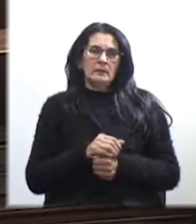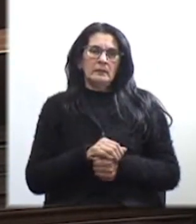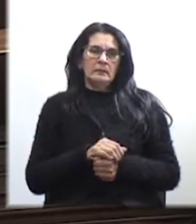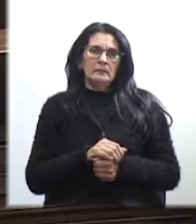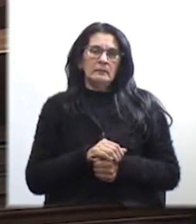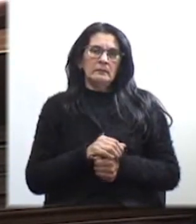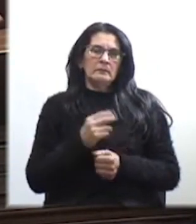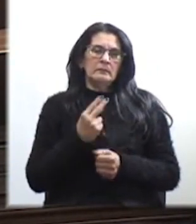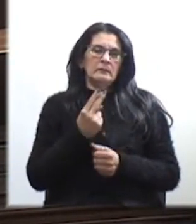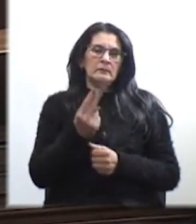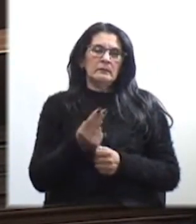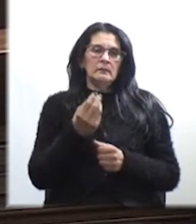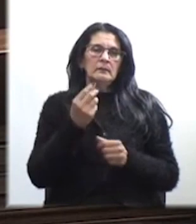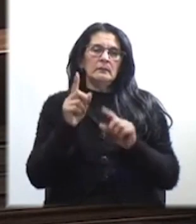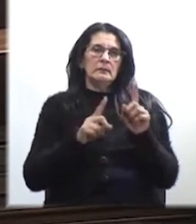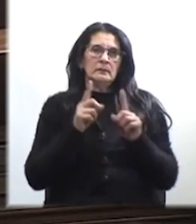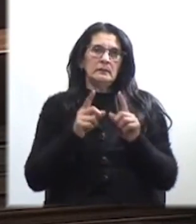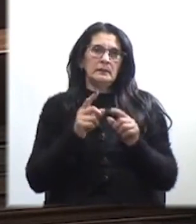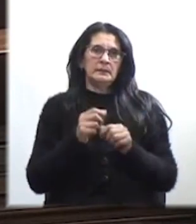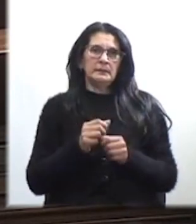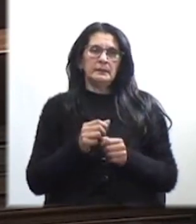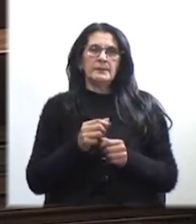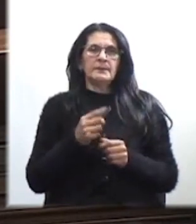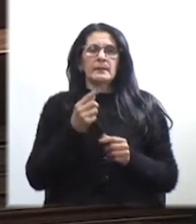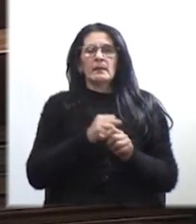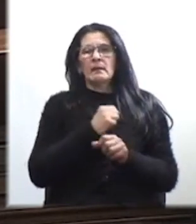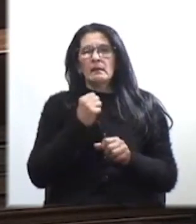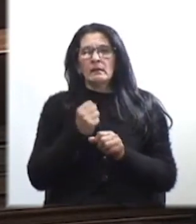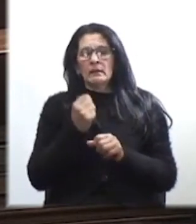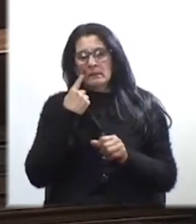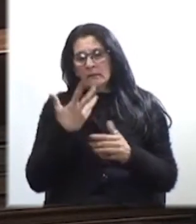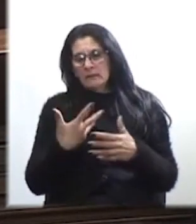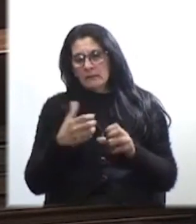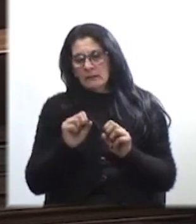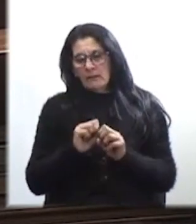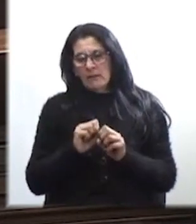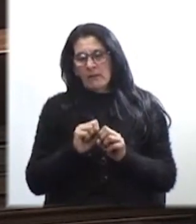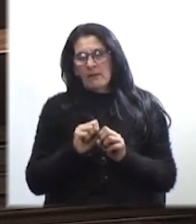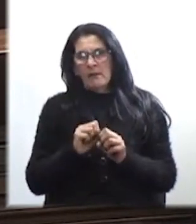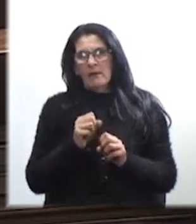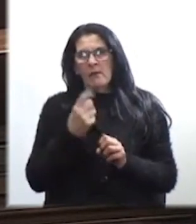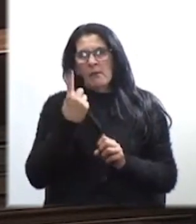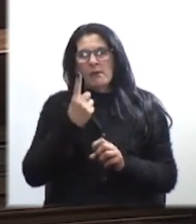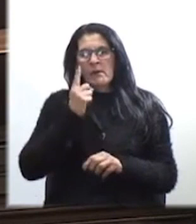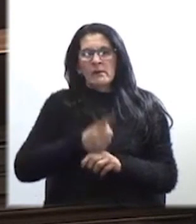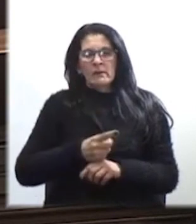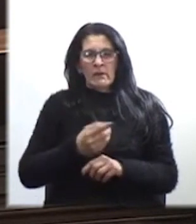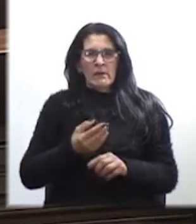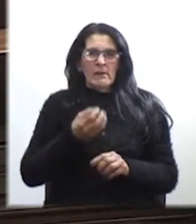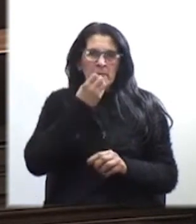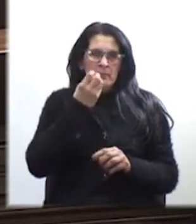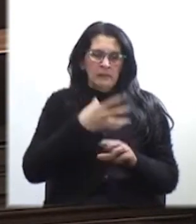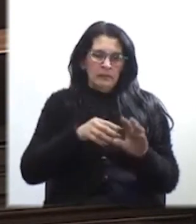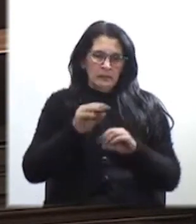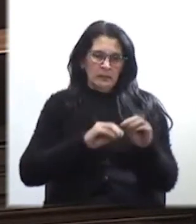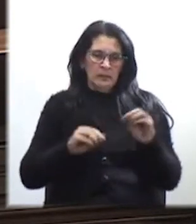permitir a la universidad que siga recibiendo hasta que se encuentre una una decisión más trabajada como de pronto